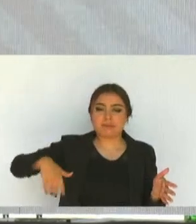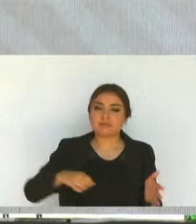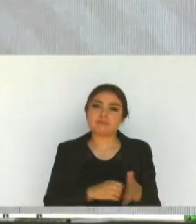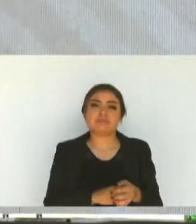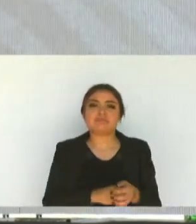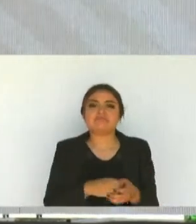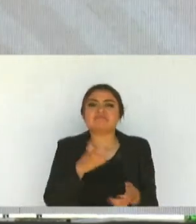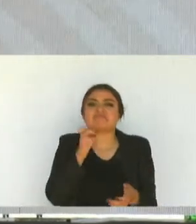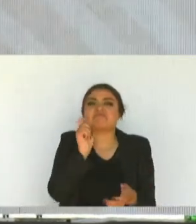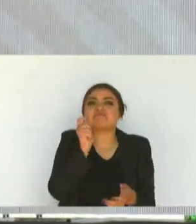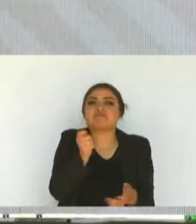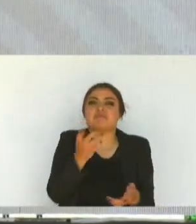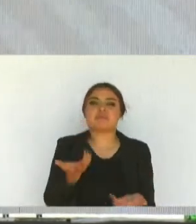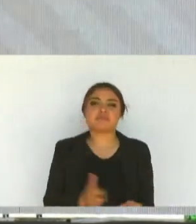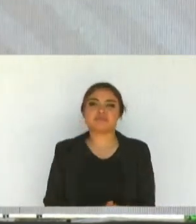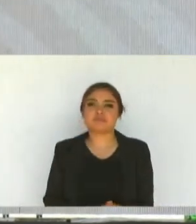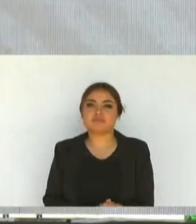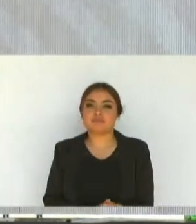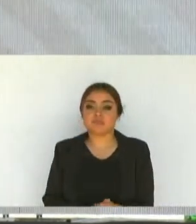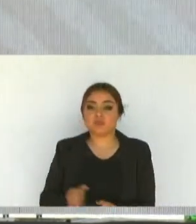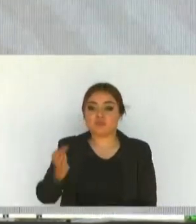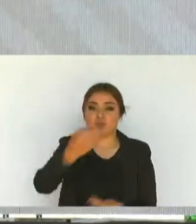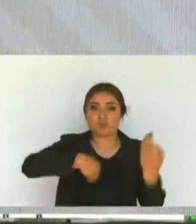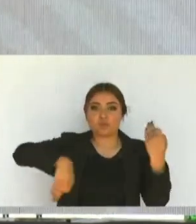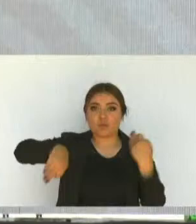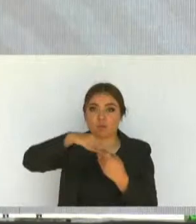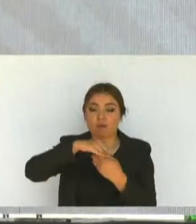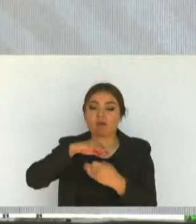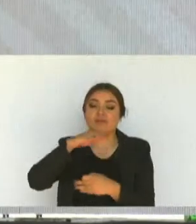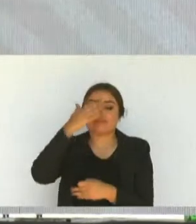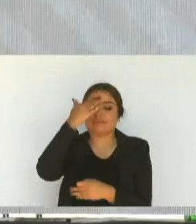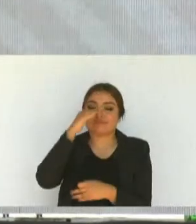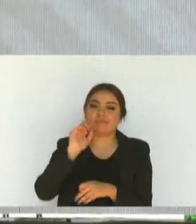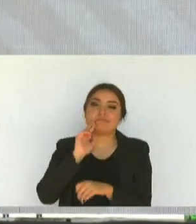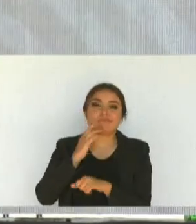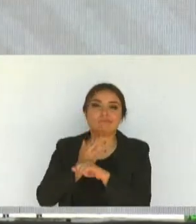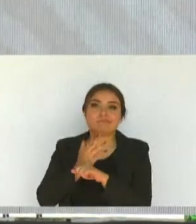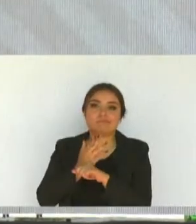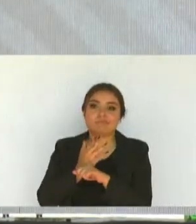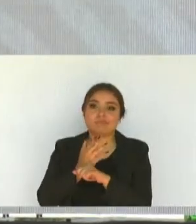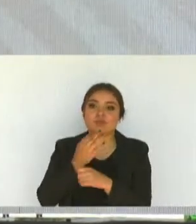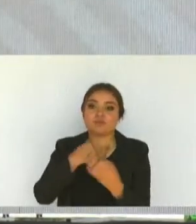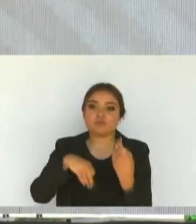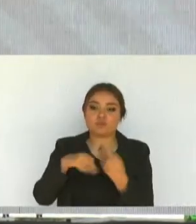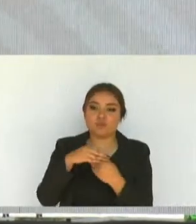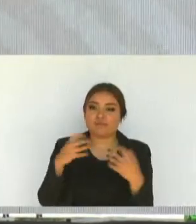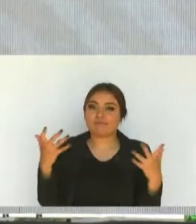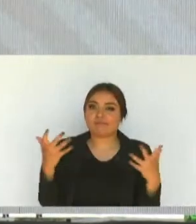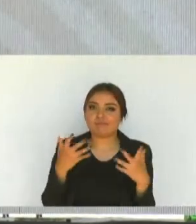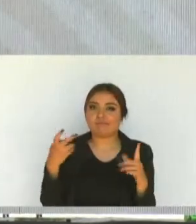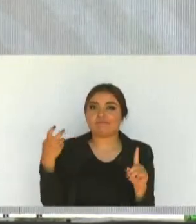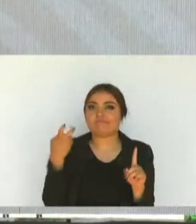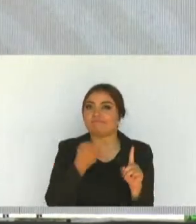es algo que debemos entre todos de manera responsable hacer. Aquí la industria